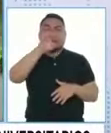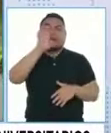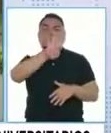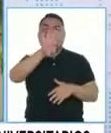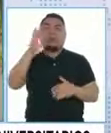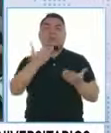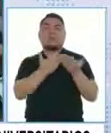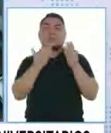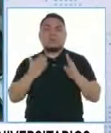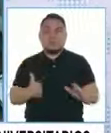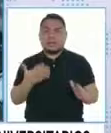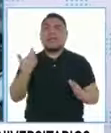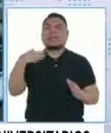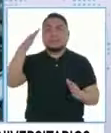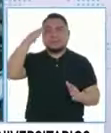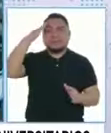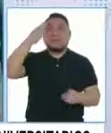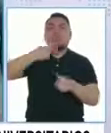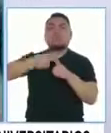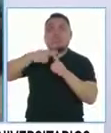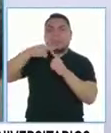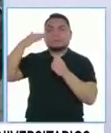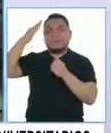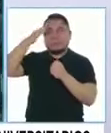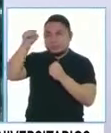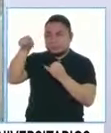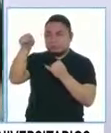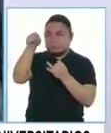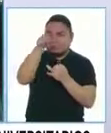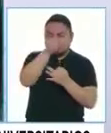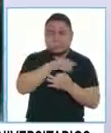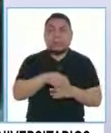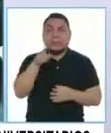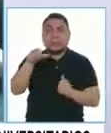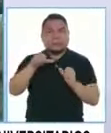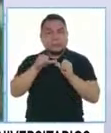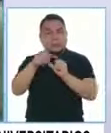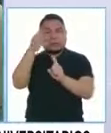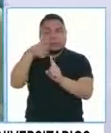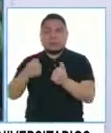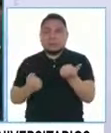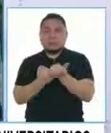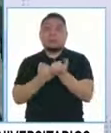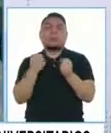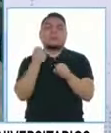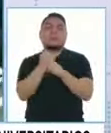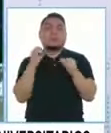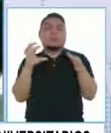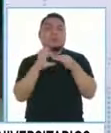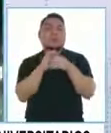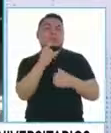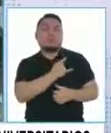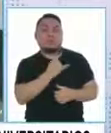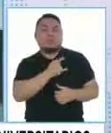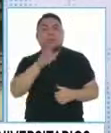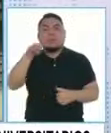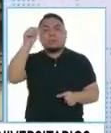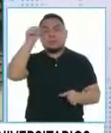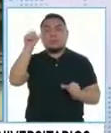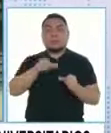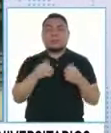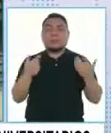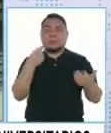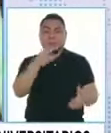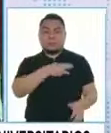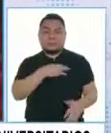174.544 estudiantes y podemos hacerle un seguimiento en trabajo coordinado con las universidades, porque recordemos que también, si bien